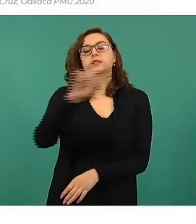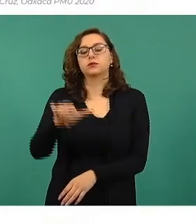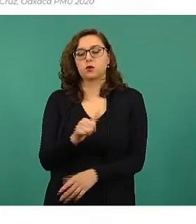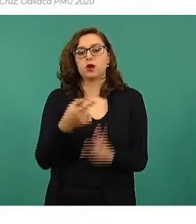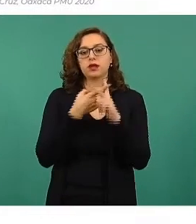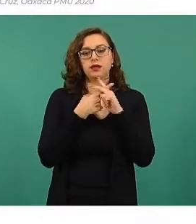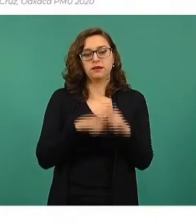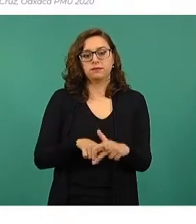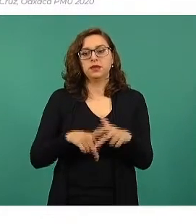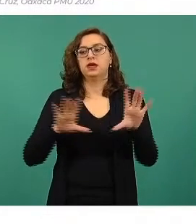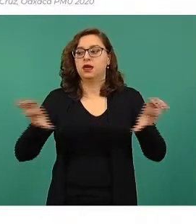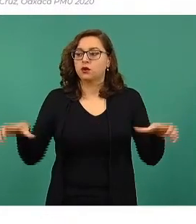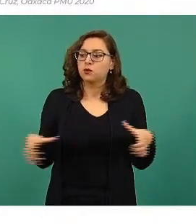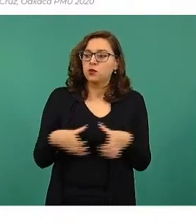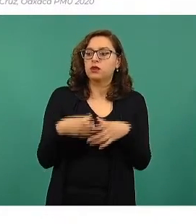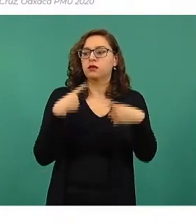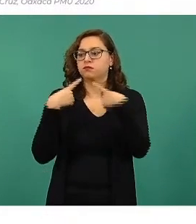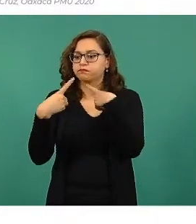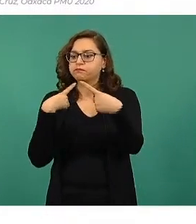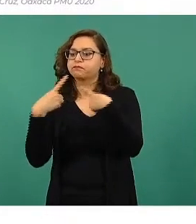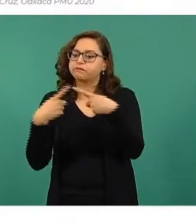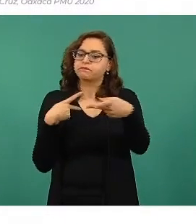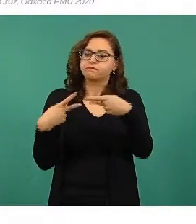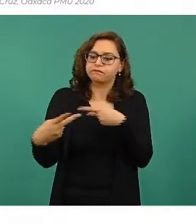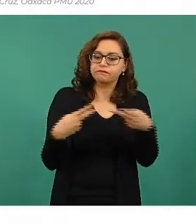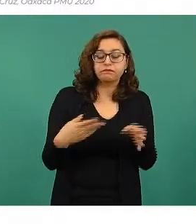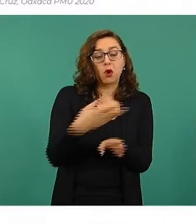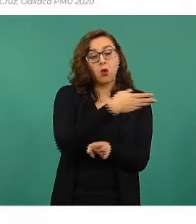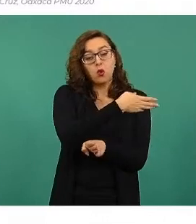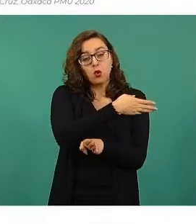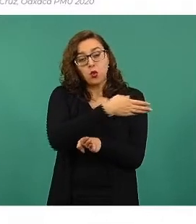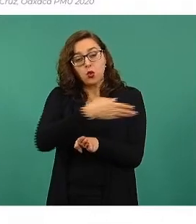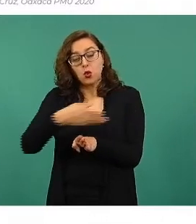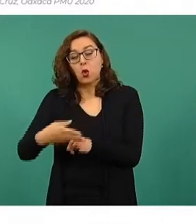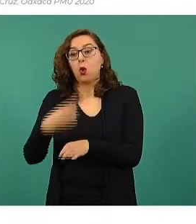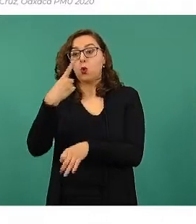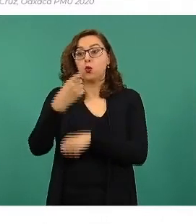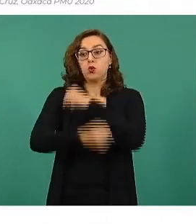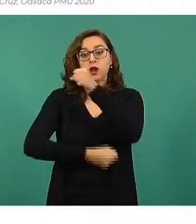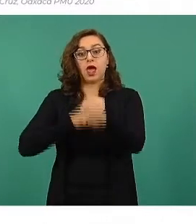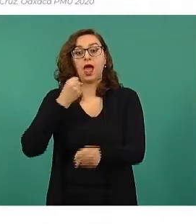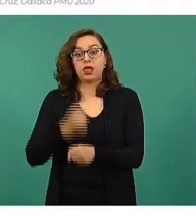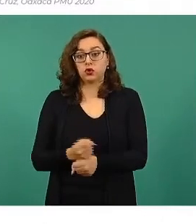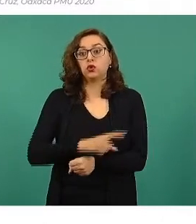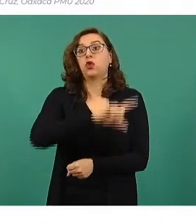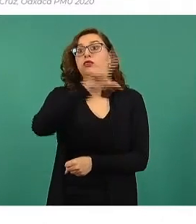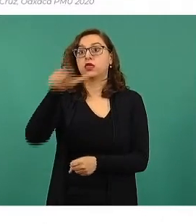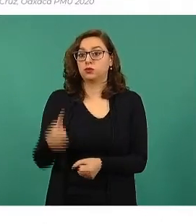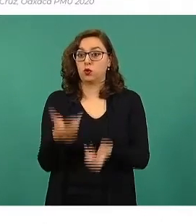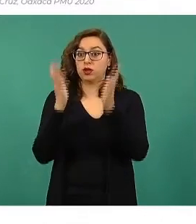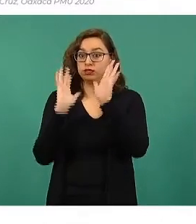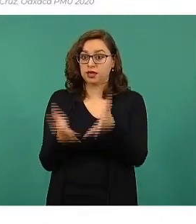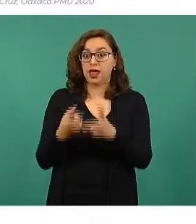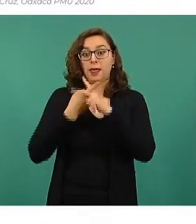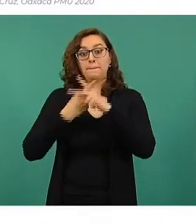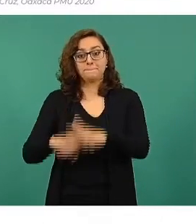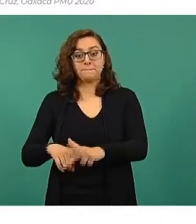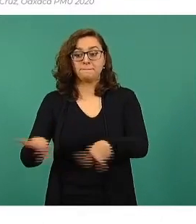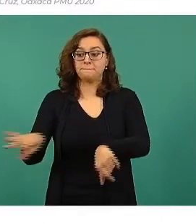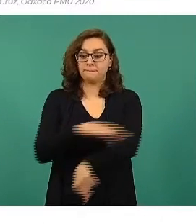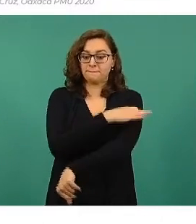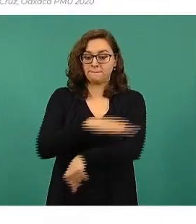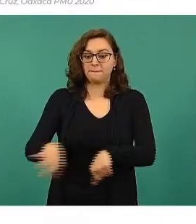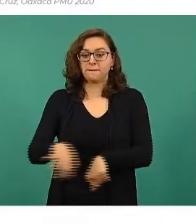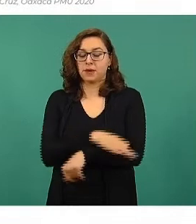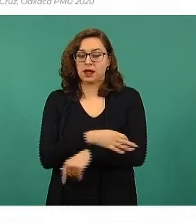proyectos con las propias comunidades para que los programas o los proyectos arquitectónicos pues respondieran exactamente a las necesidades muy particulares de cada